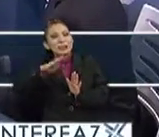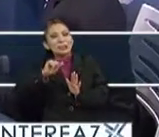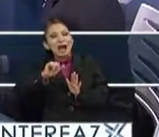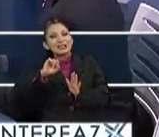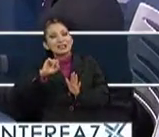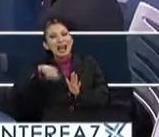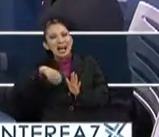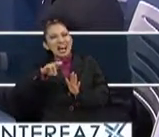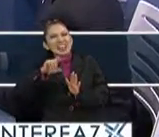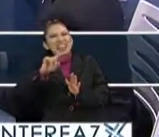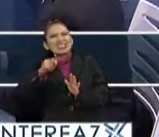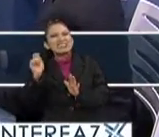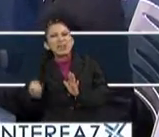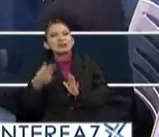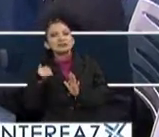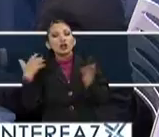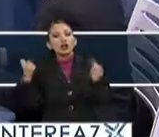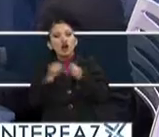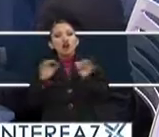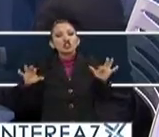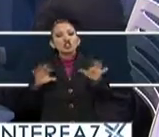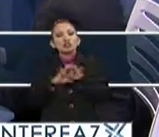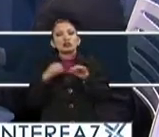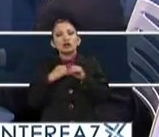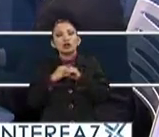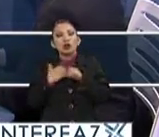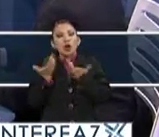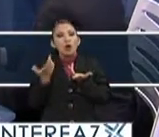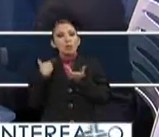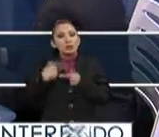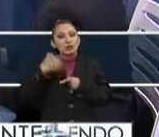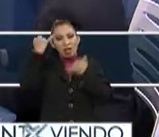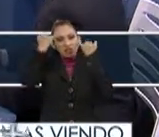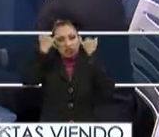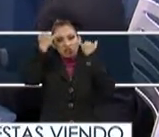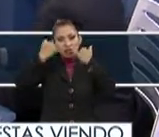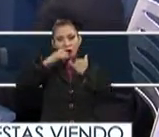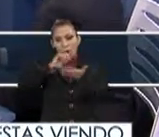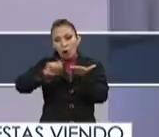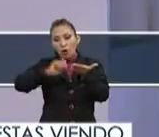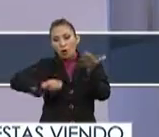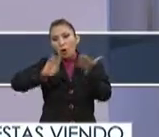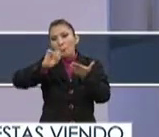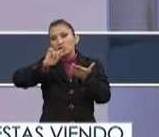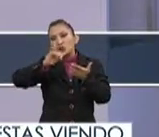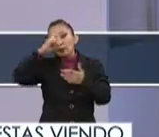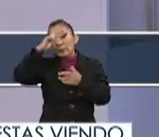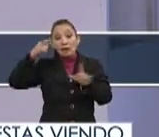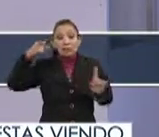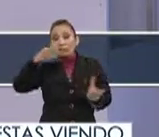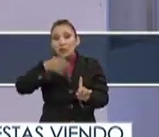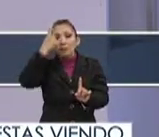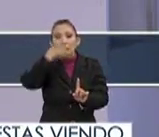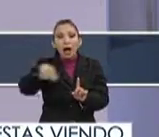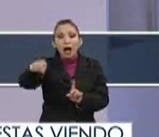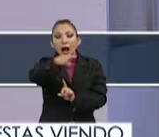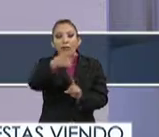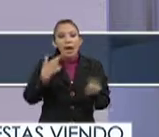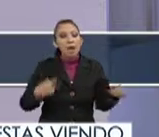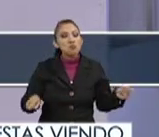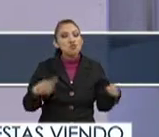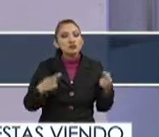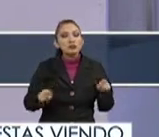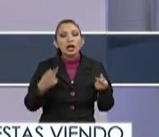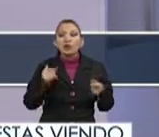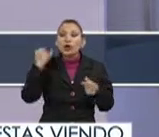un ciclo muy interesante que hacemos en colaboración con la Sociedad de Autores y Compositores de México, que es dedicado exclusivamente a tocar